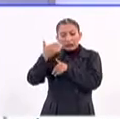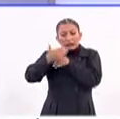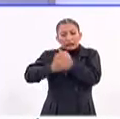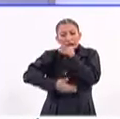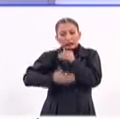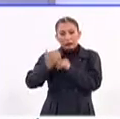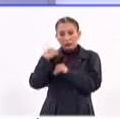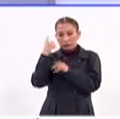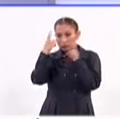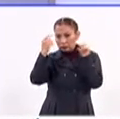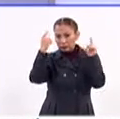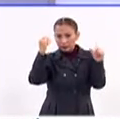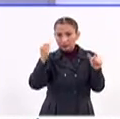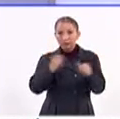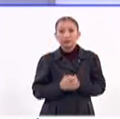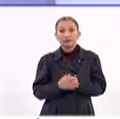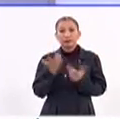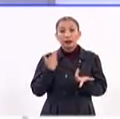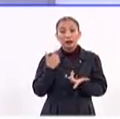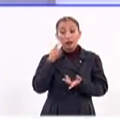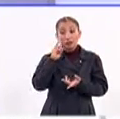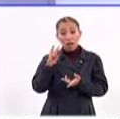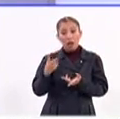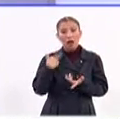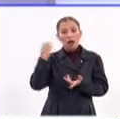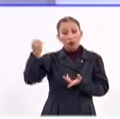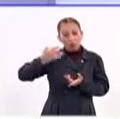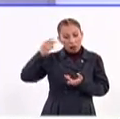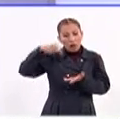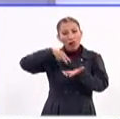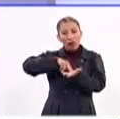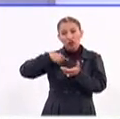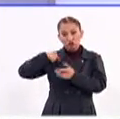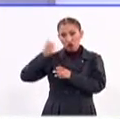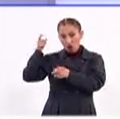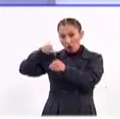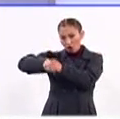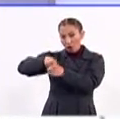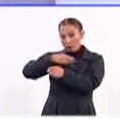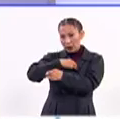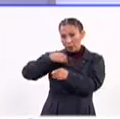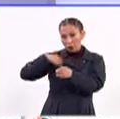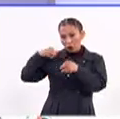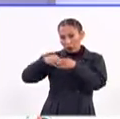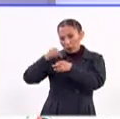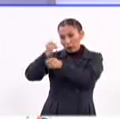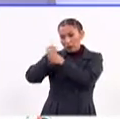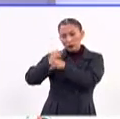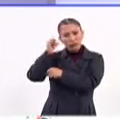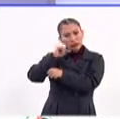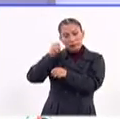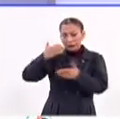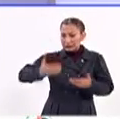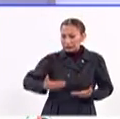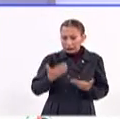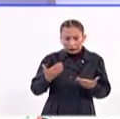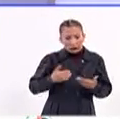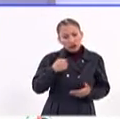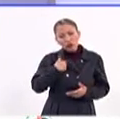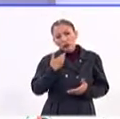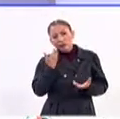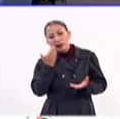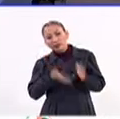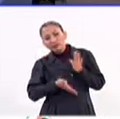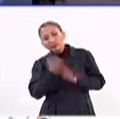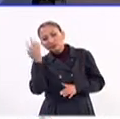de graduarme, hice ponencias, pertenezco a un semillero de investigación y siempre la motivación de poder